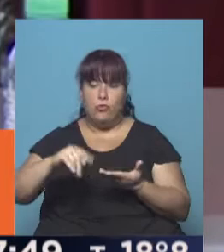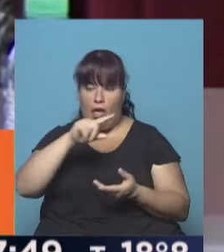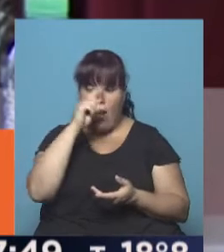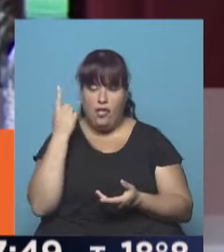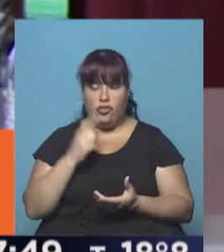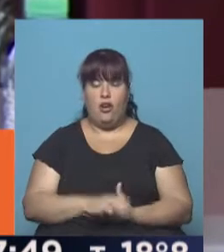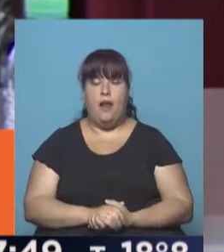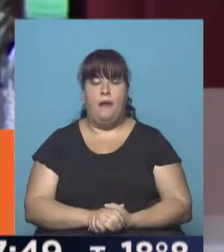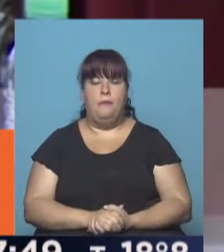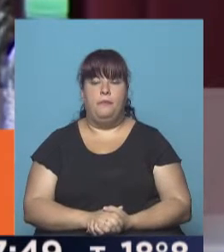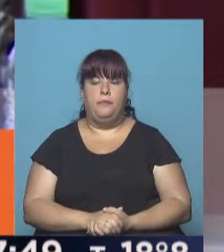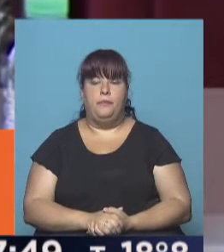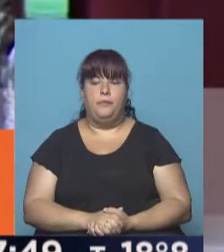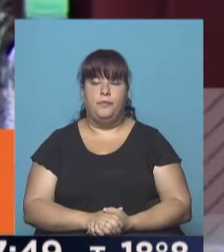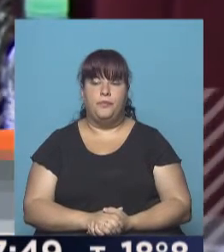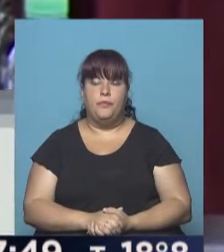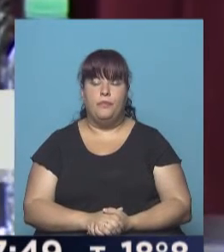Nación.